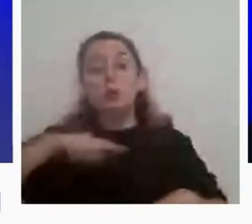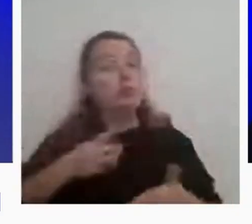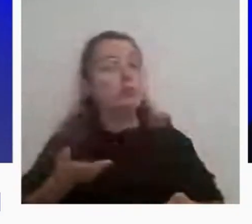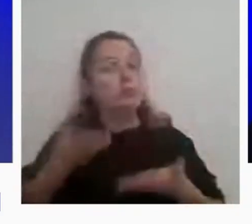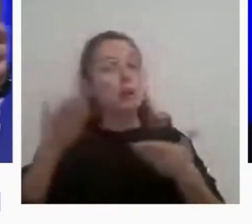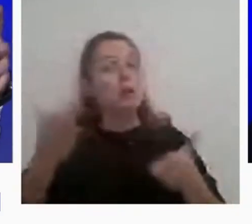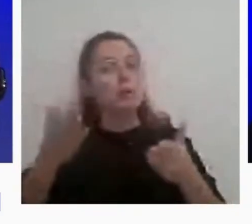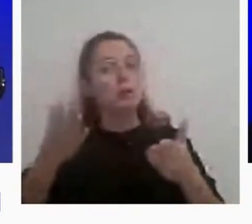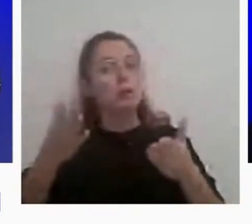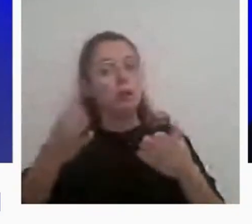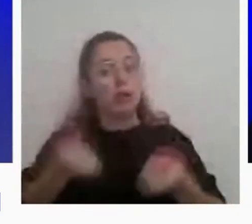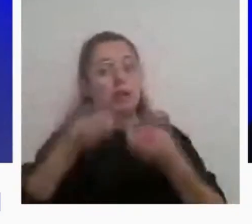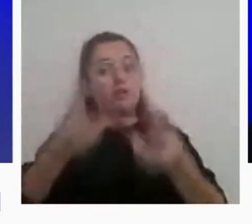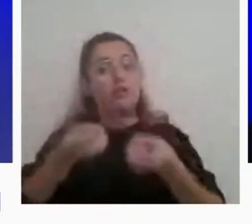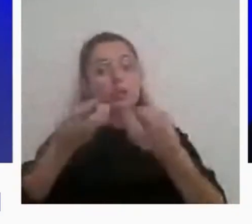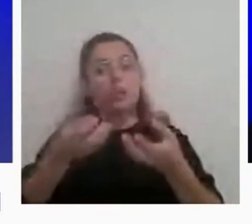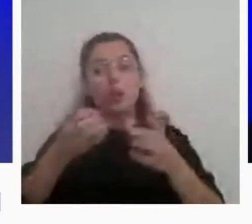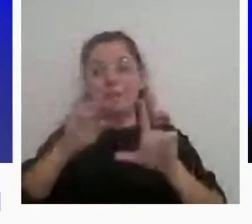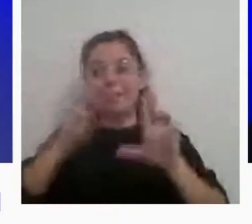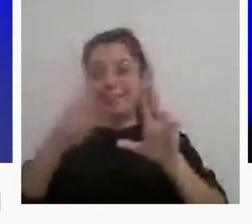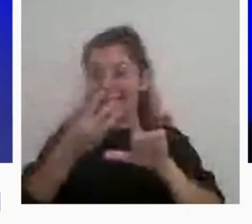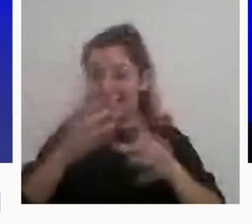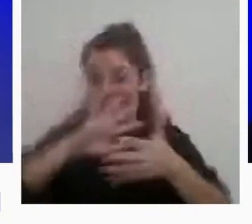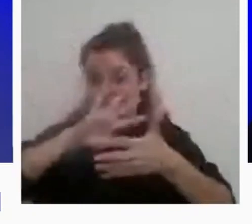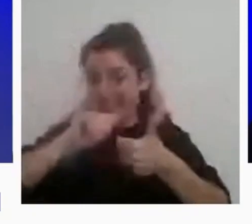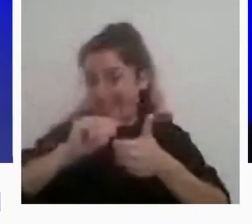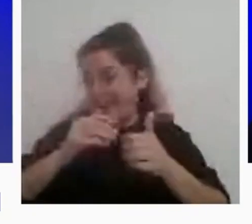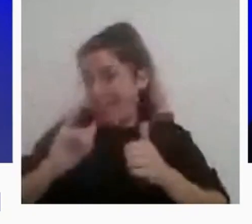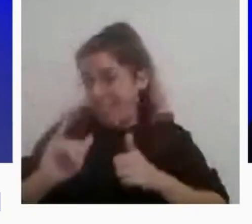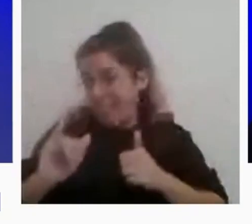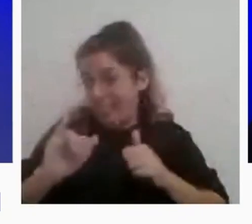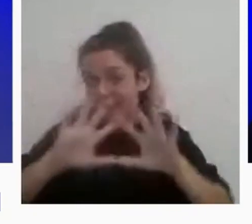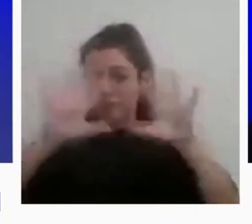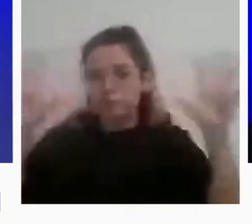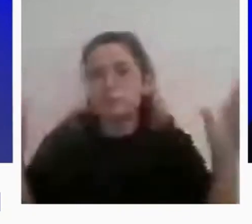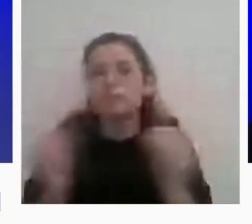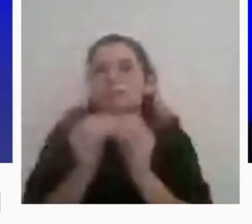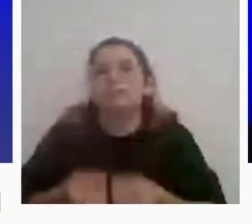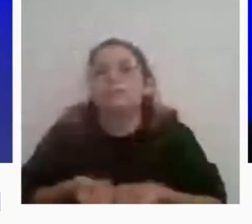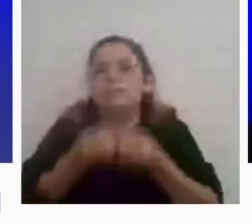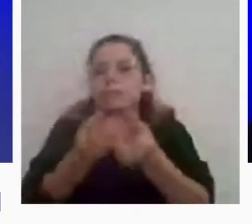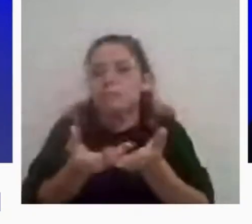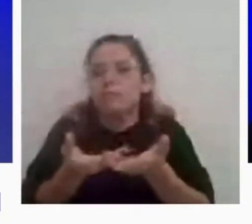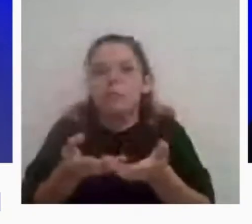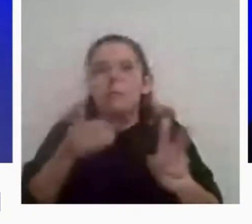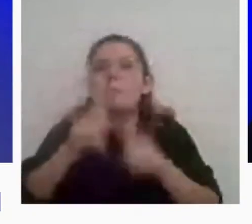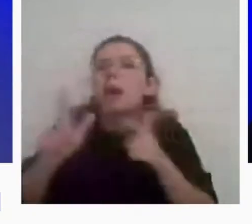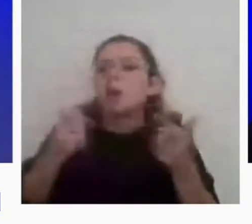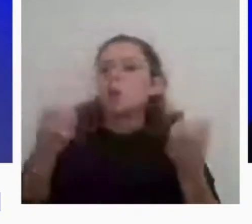información que había en Internet sobre qué necesitaba para poder viajar cuando abrieron las fronteras. Entonces, esta